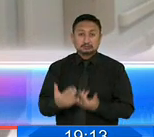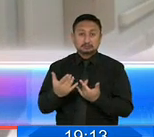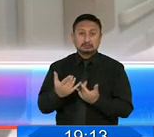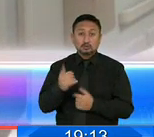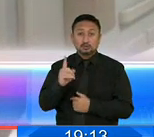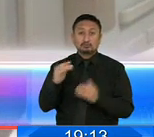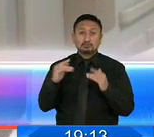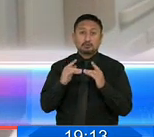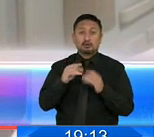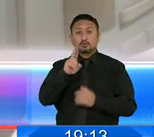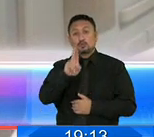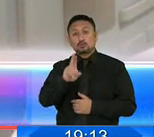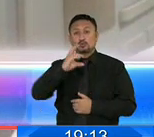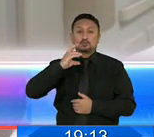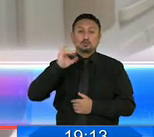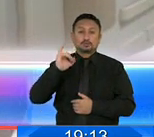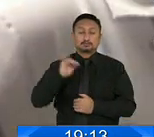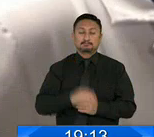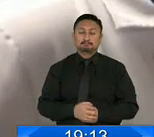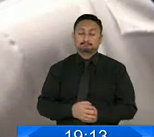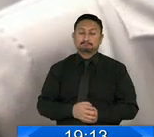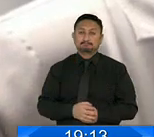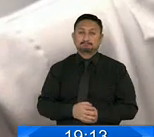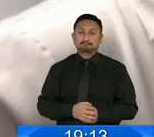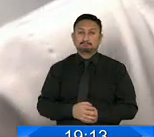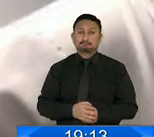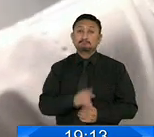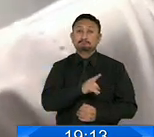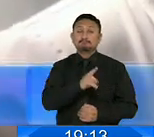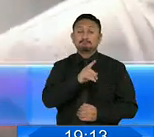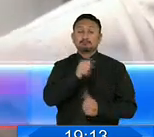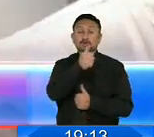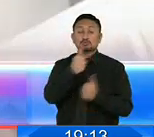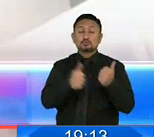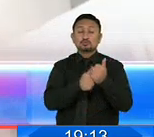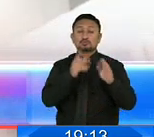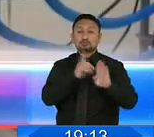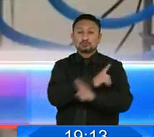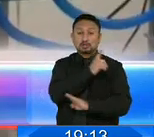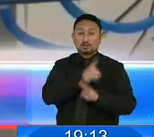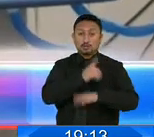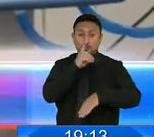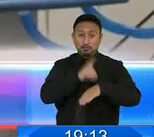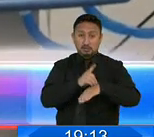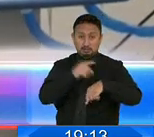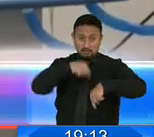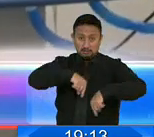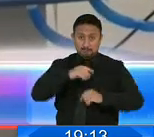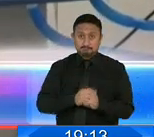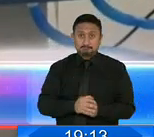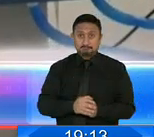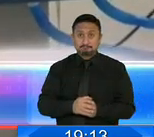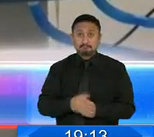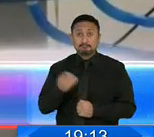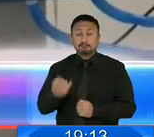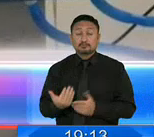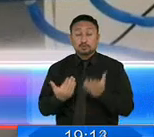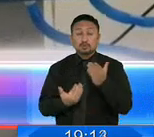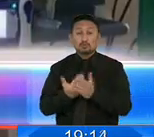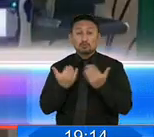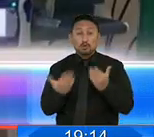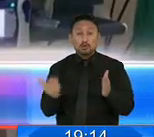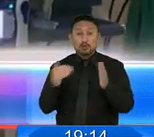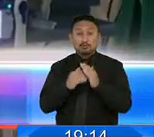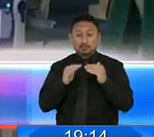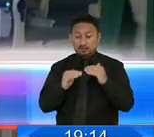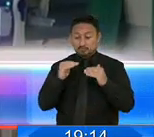para unidad de cuidados intensivos. Marco Bonifaz, subdirector de auditoría médica de este hospital, señala que esta nueva tendencia al alza de